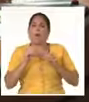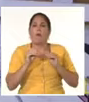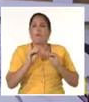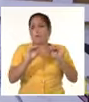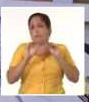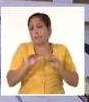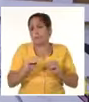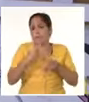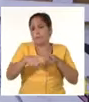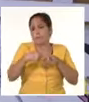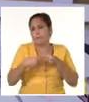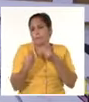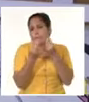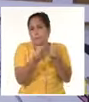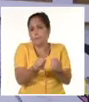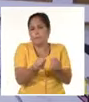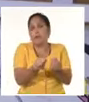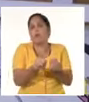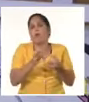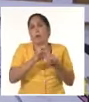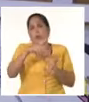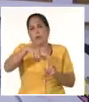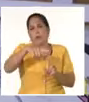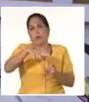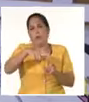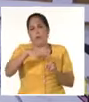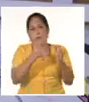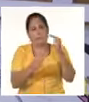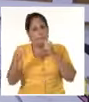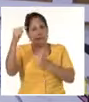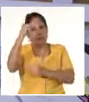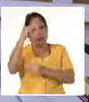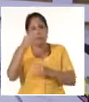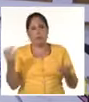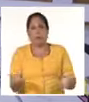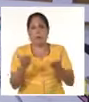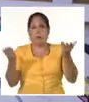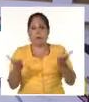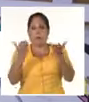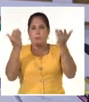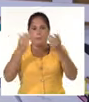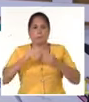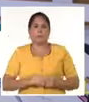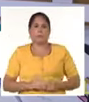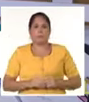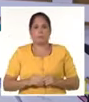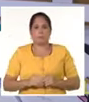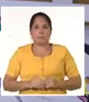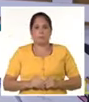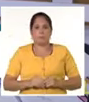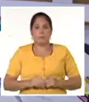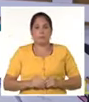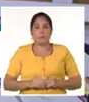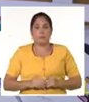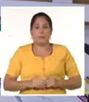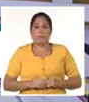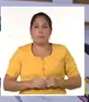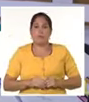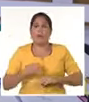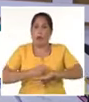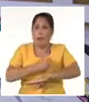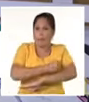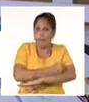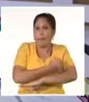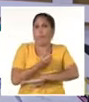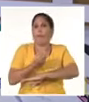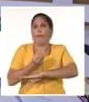recursos hacia municipios guantanameros Hay un tráfico amplio por ese lugar se ha asegurado que hay